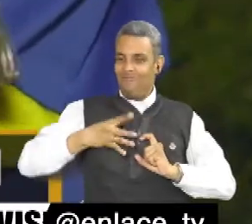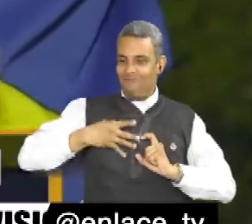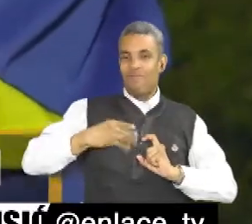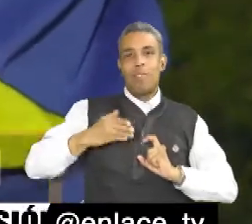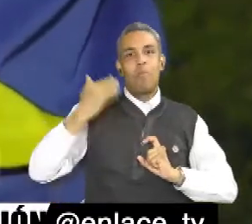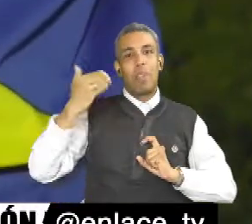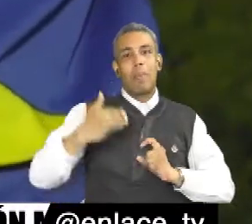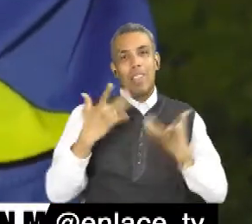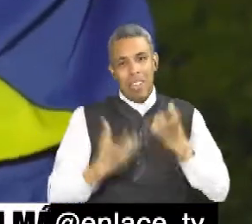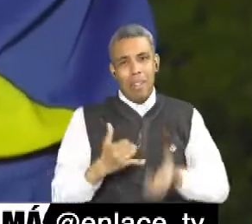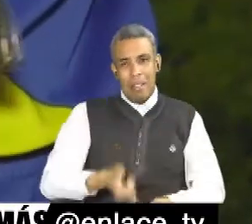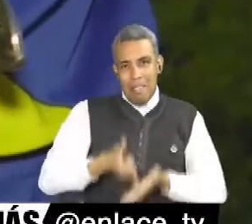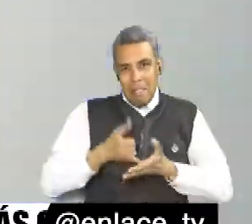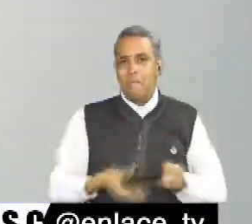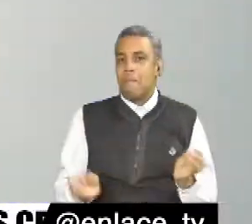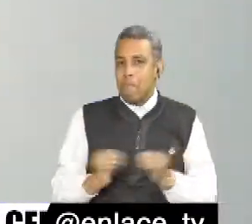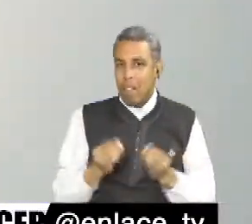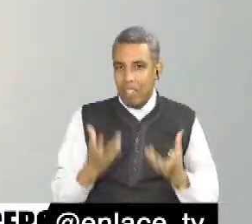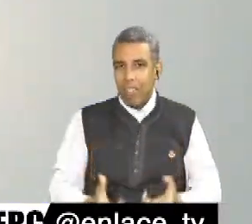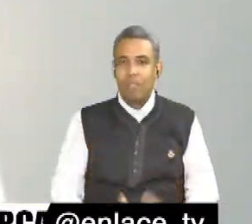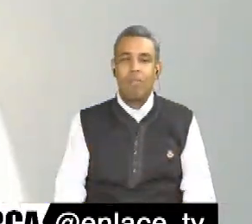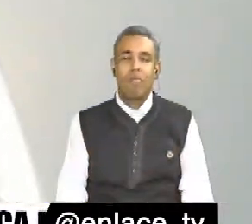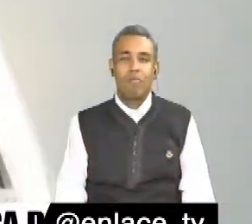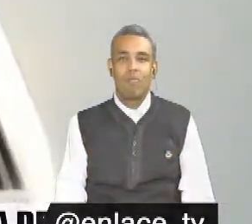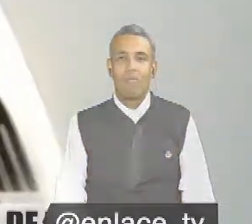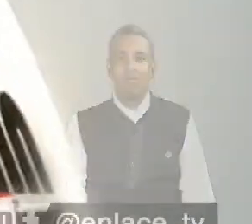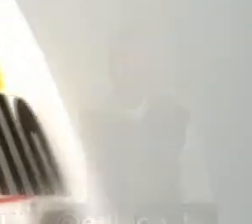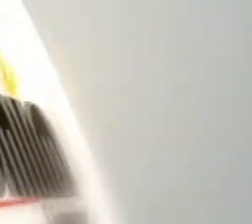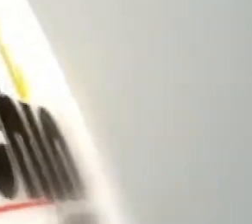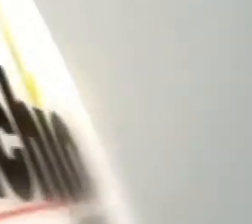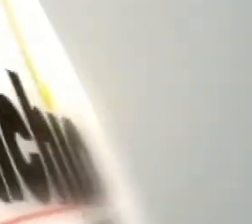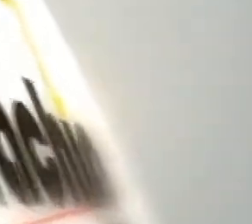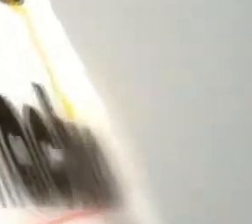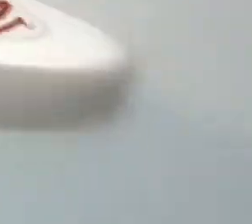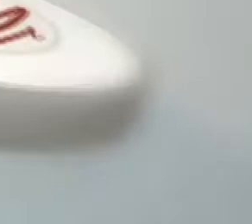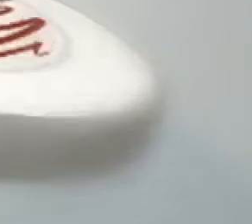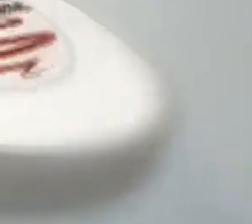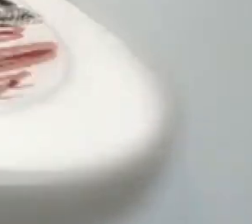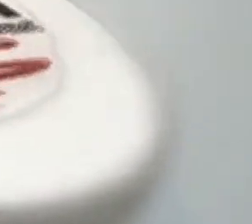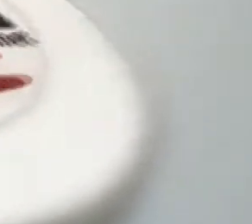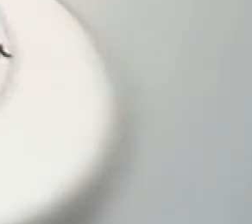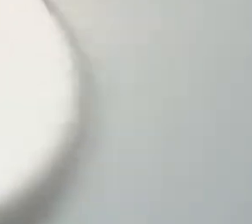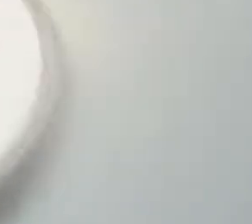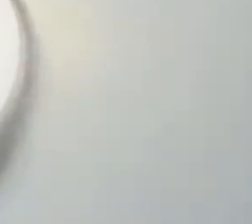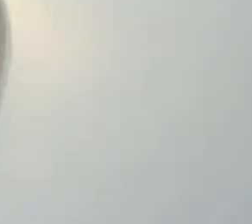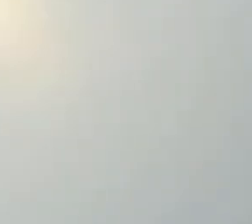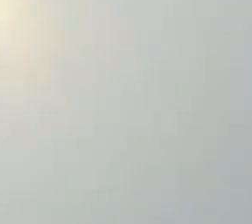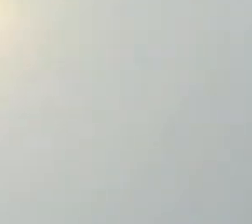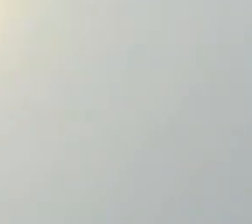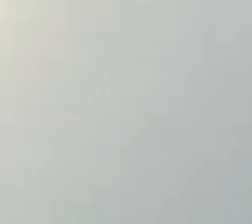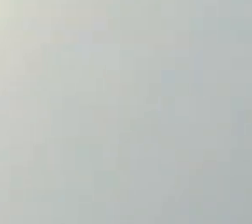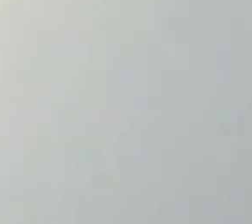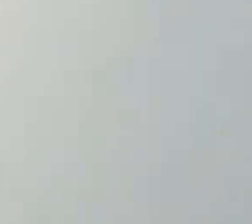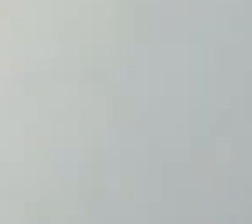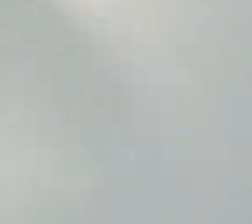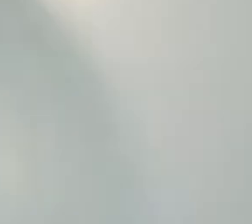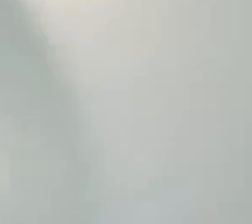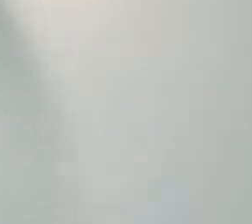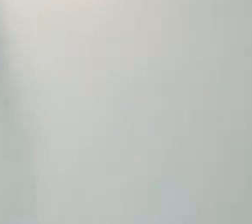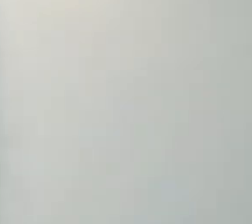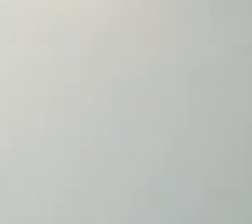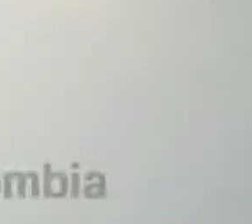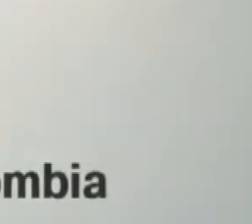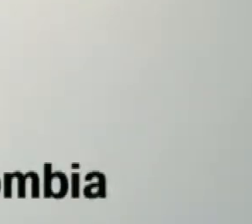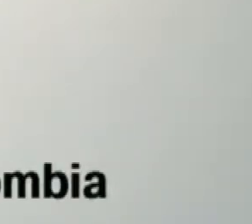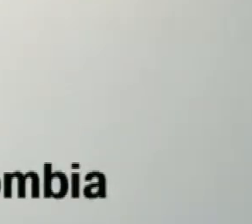el puerto petrolero. Hasta aquí los deportes, con el patrocinio de Restaurante El Machín Gourmet, ahora en su nueva